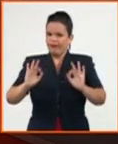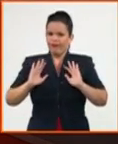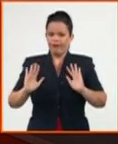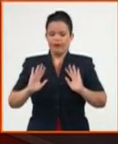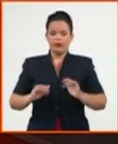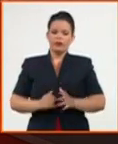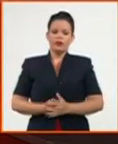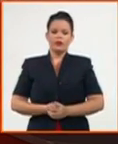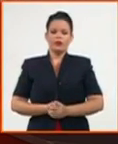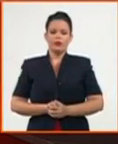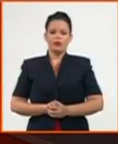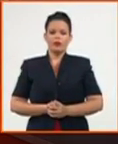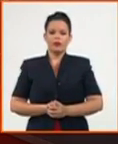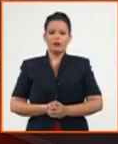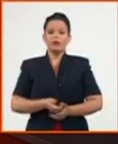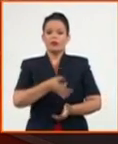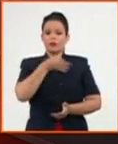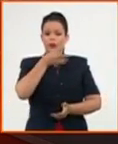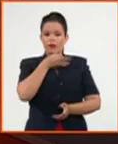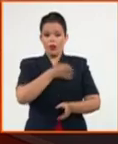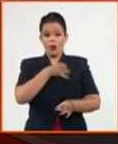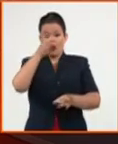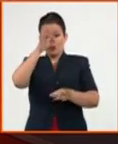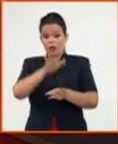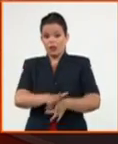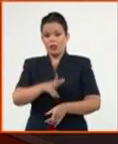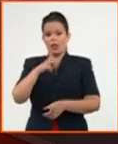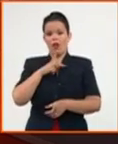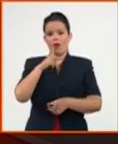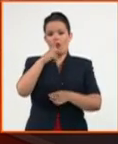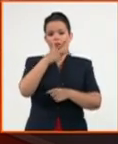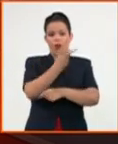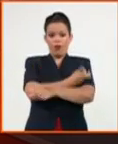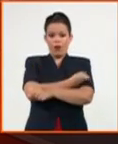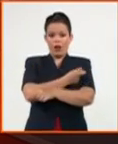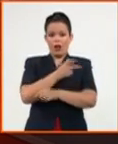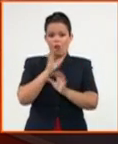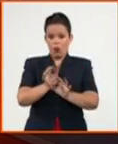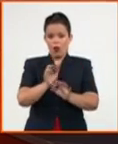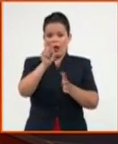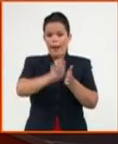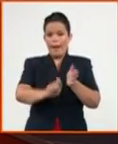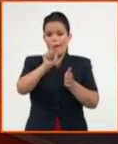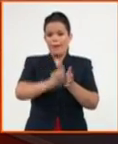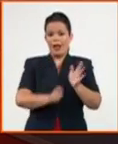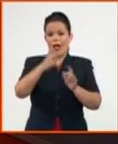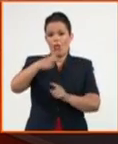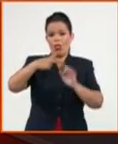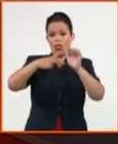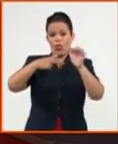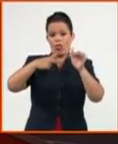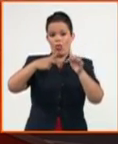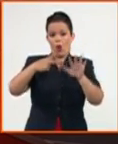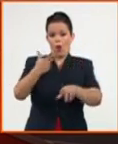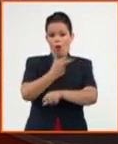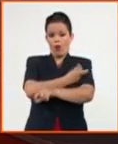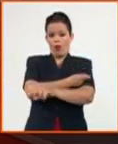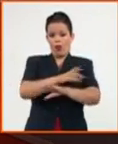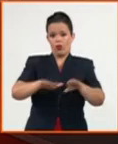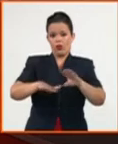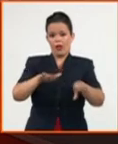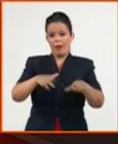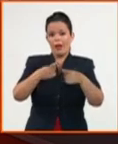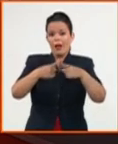la concepción inicial de la vacunación para los niños con 22 porque era suficiente lo que pasa que se decidió bueno para más protección que se le pone una tercera